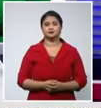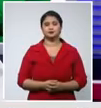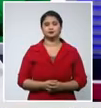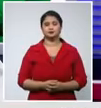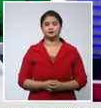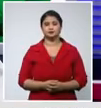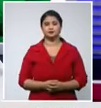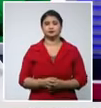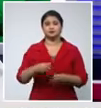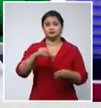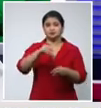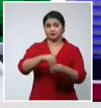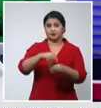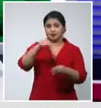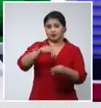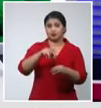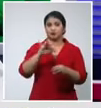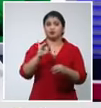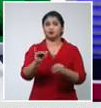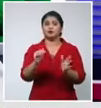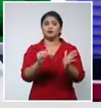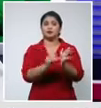esos 7.192,